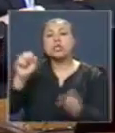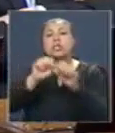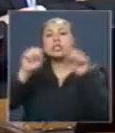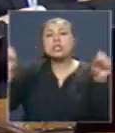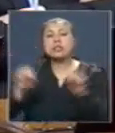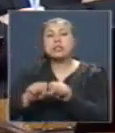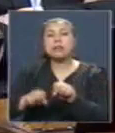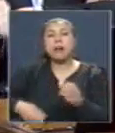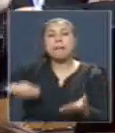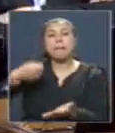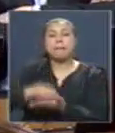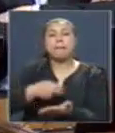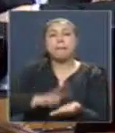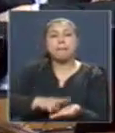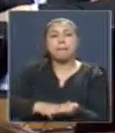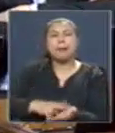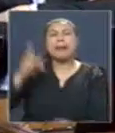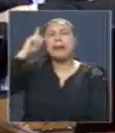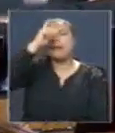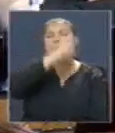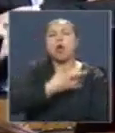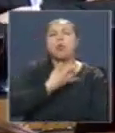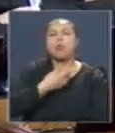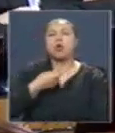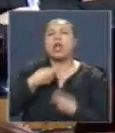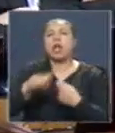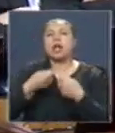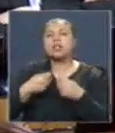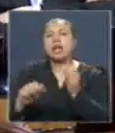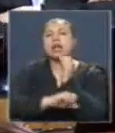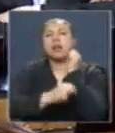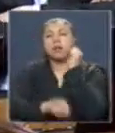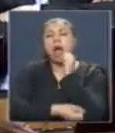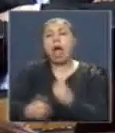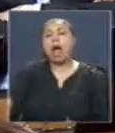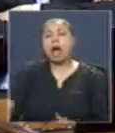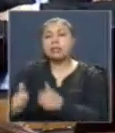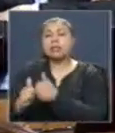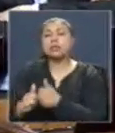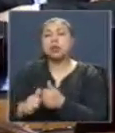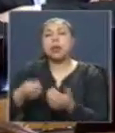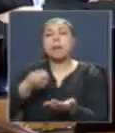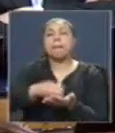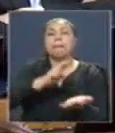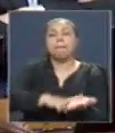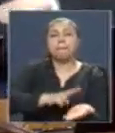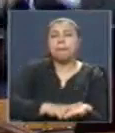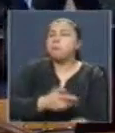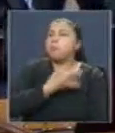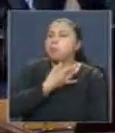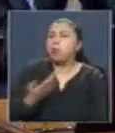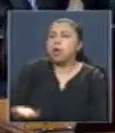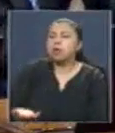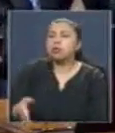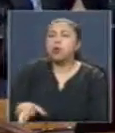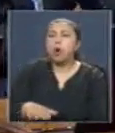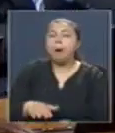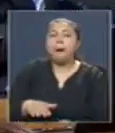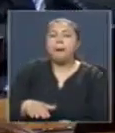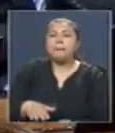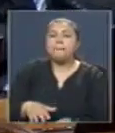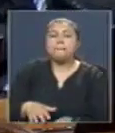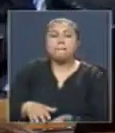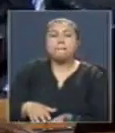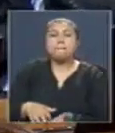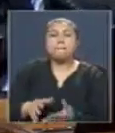complejo, porque tenían que gastar en abogados, en asesores tributarios, y por eso aumentamos, gracias a